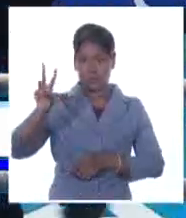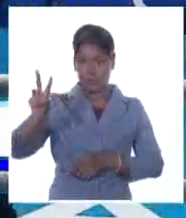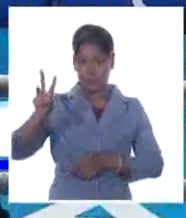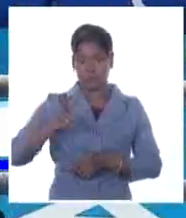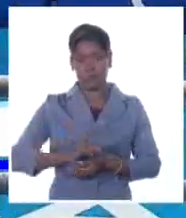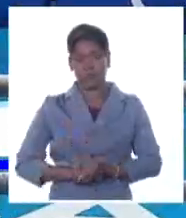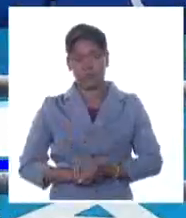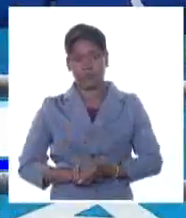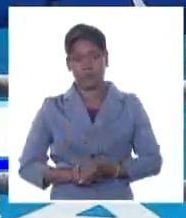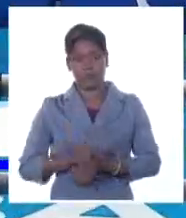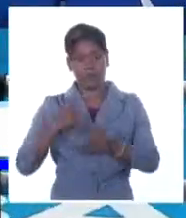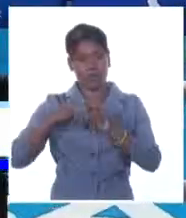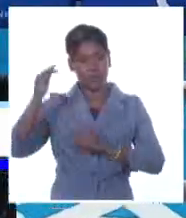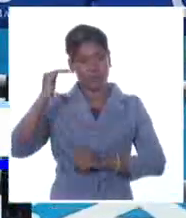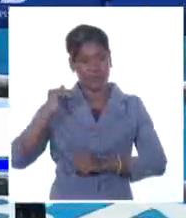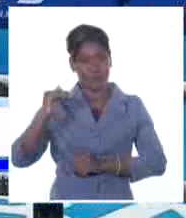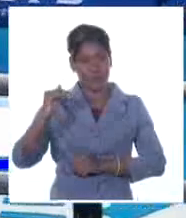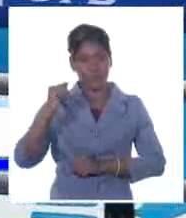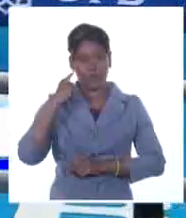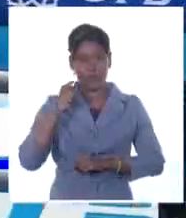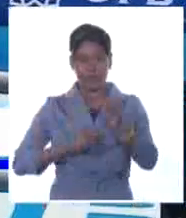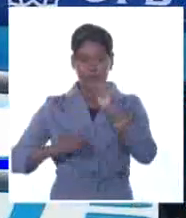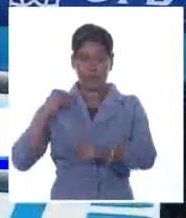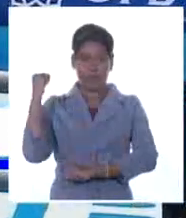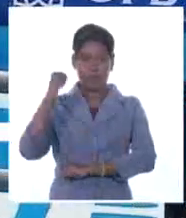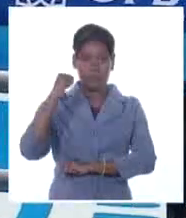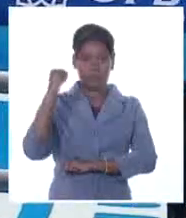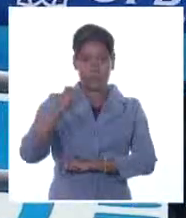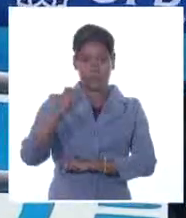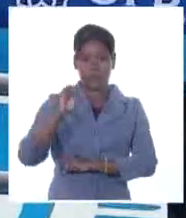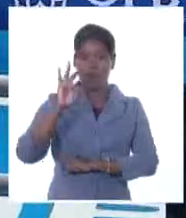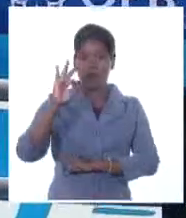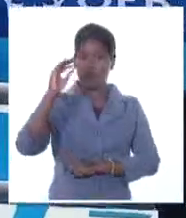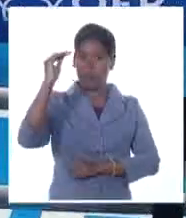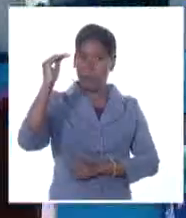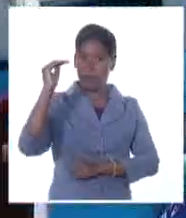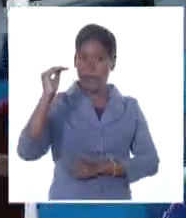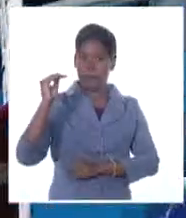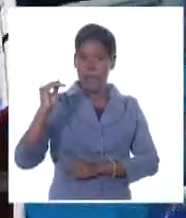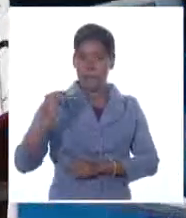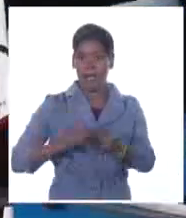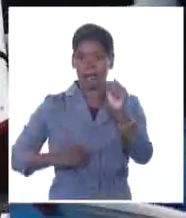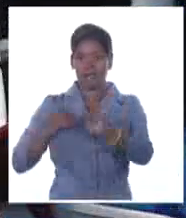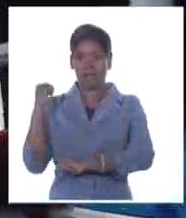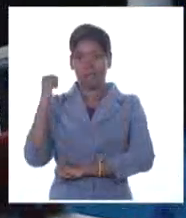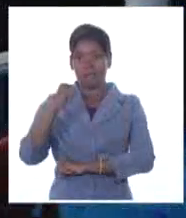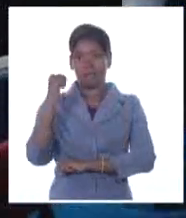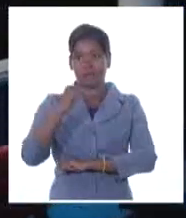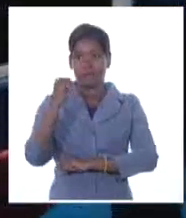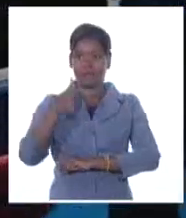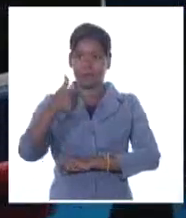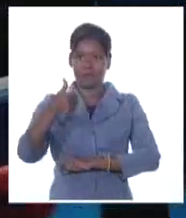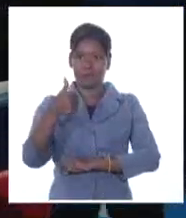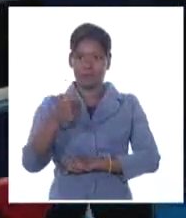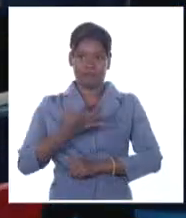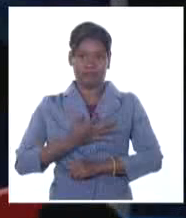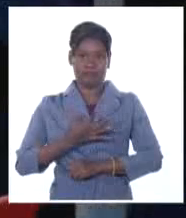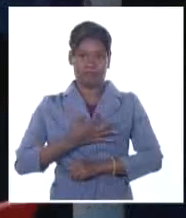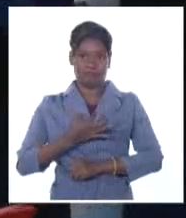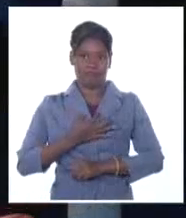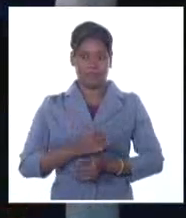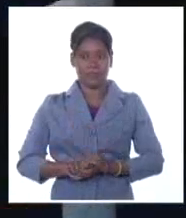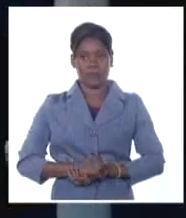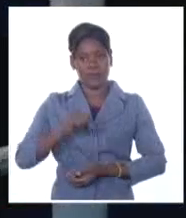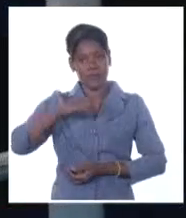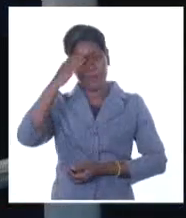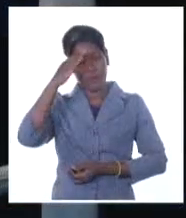kilogramos lograron triunfos para llegar a 8 en este campeonato mundial los integrantes de la selección nacional cubana.